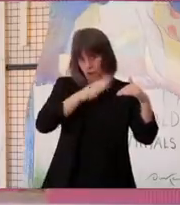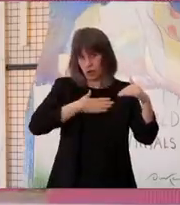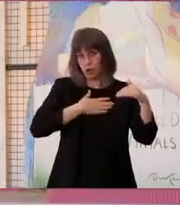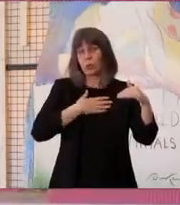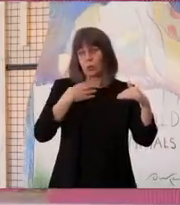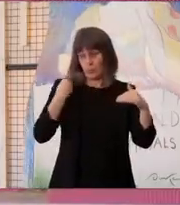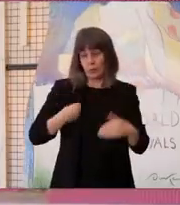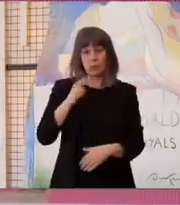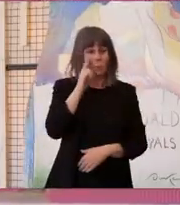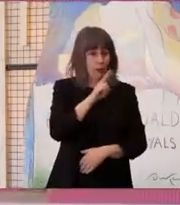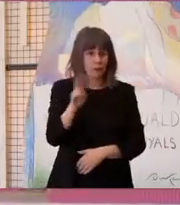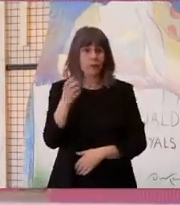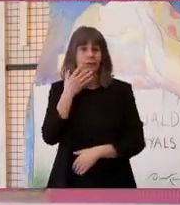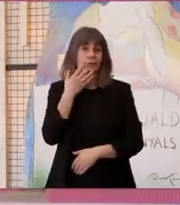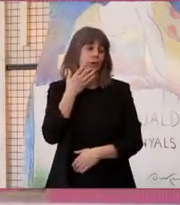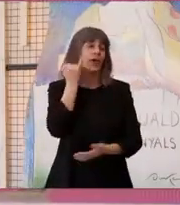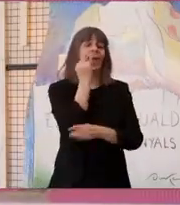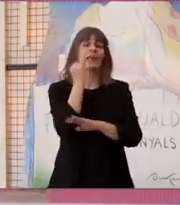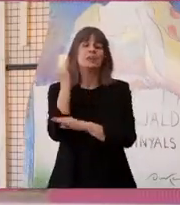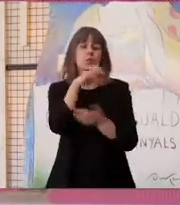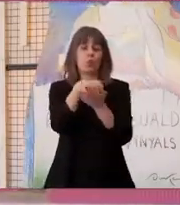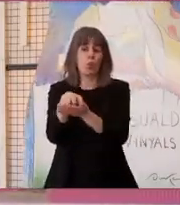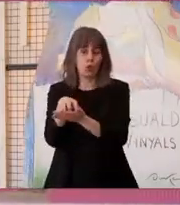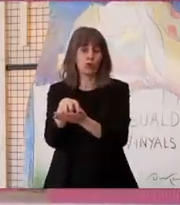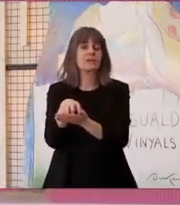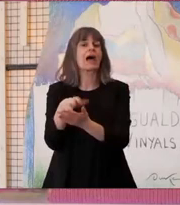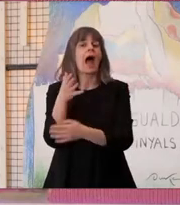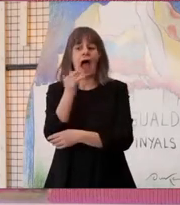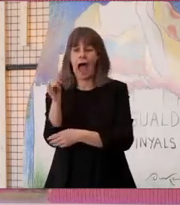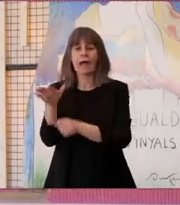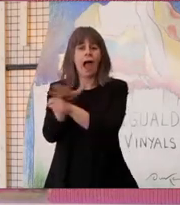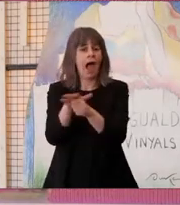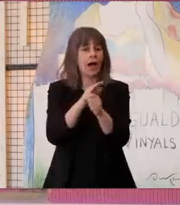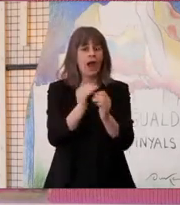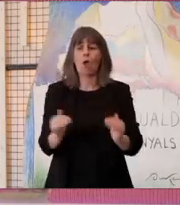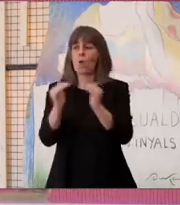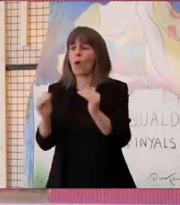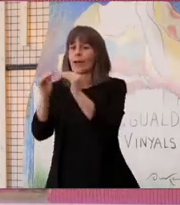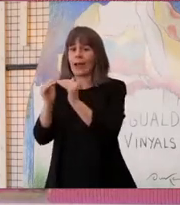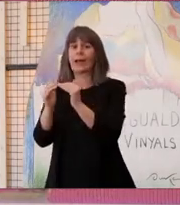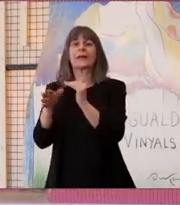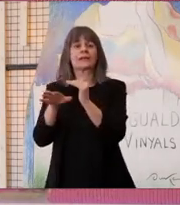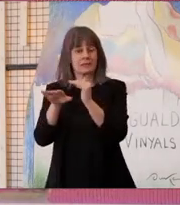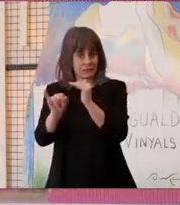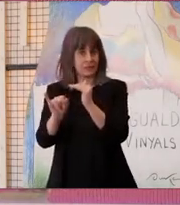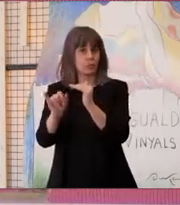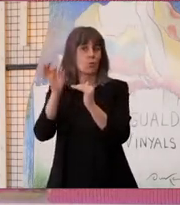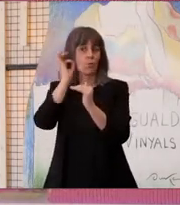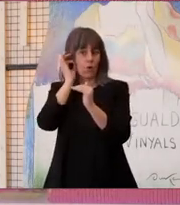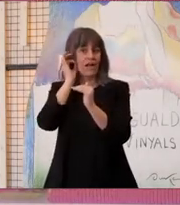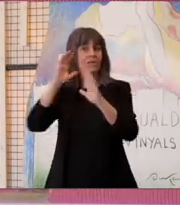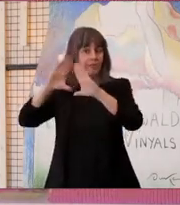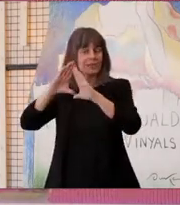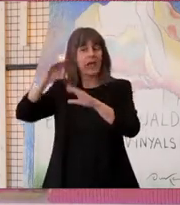de igualdad los mecanismos de igualdad sin que haya mujeres feministas al frente incluso Sin que los Marcos políticos